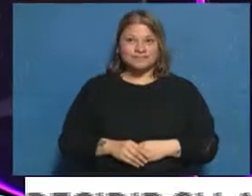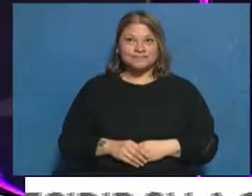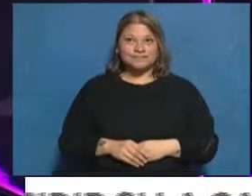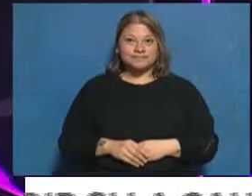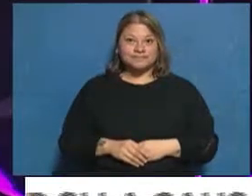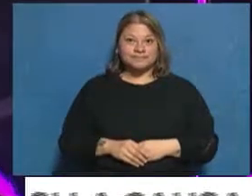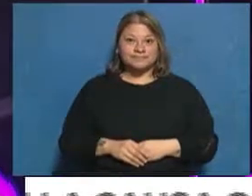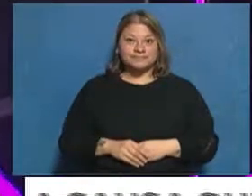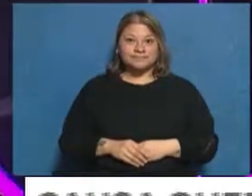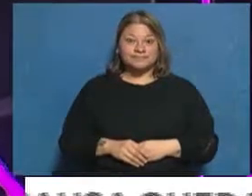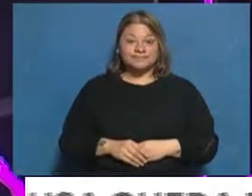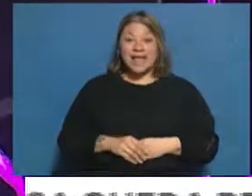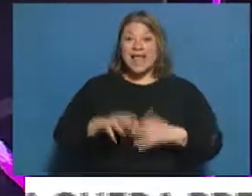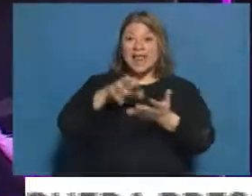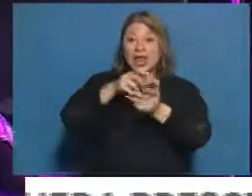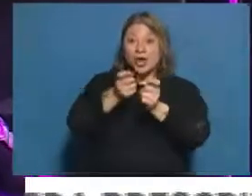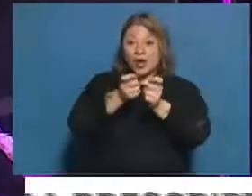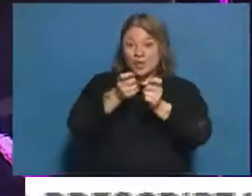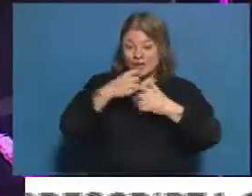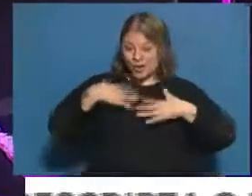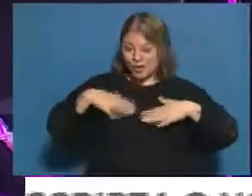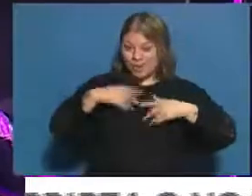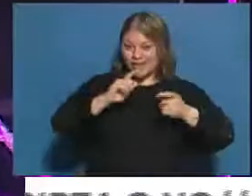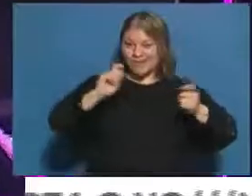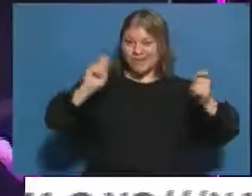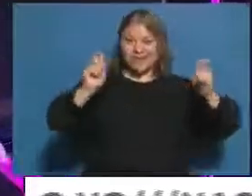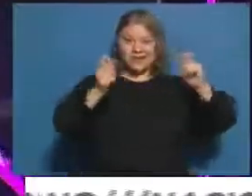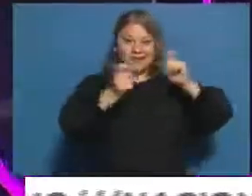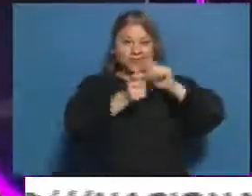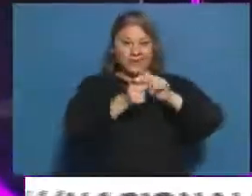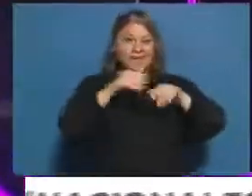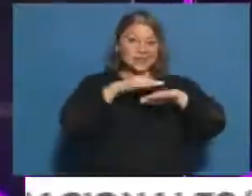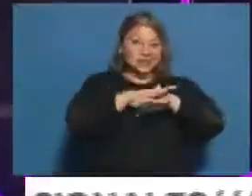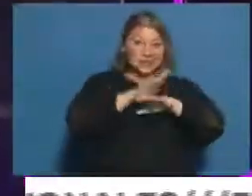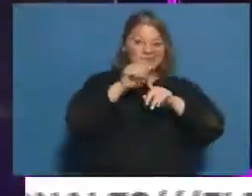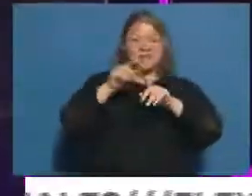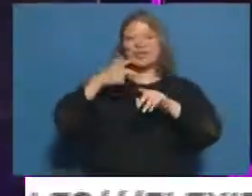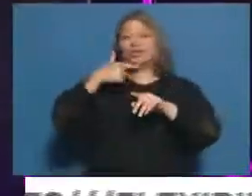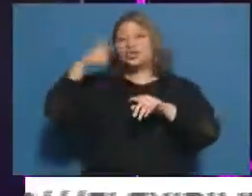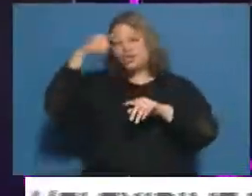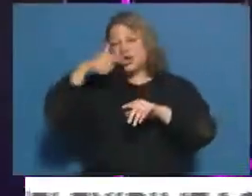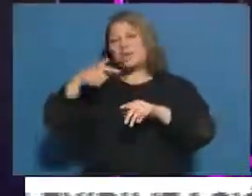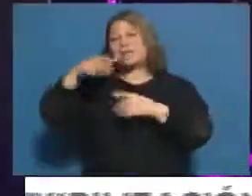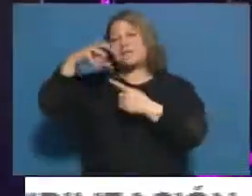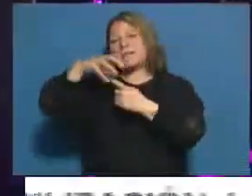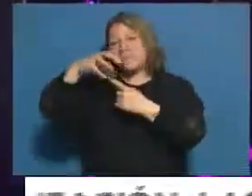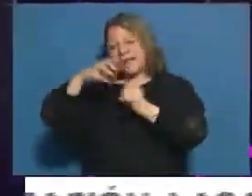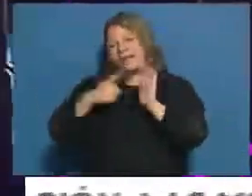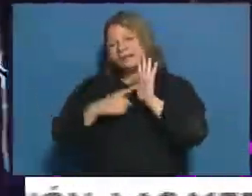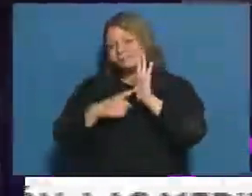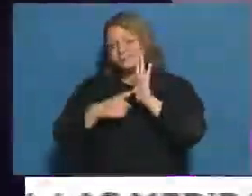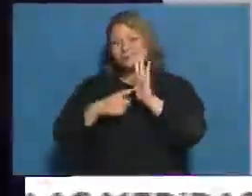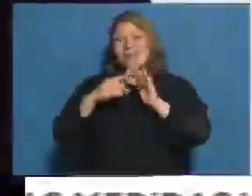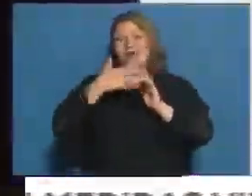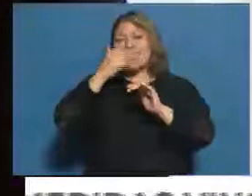y ya cambiaron las vidrieras en los comercios del centro, también ocurrió en los centros comerciales, allí se va a encontrar con colores muy lindos,